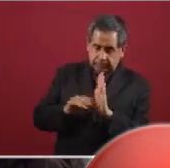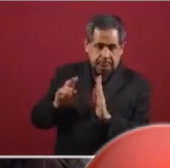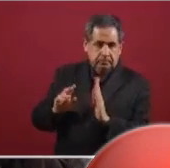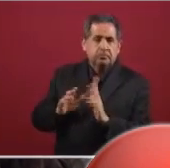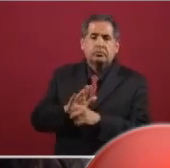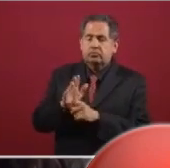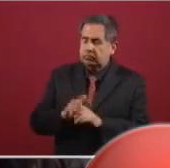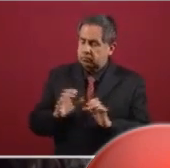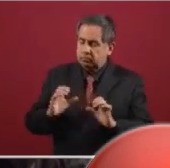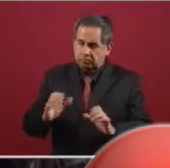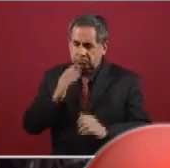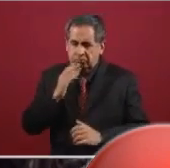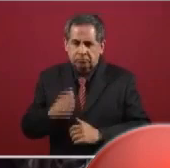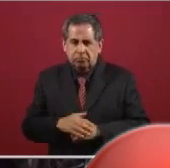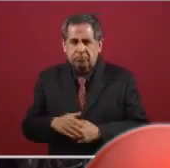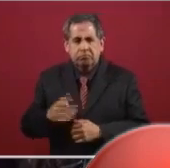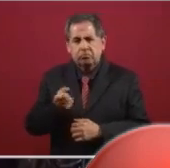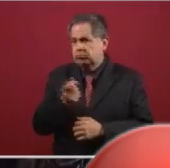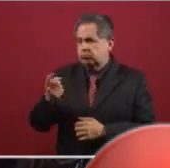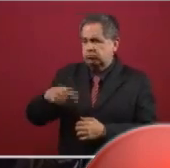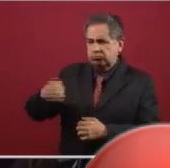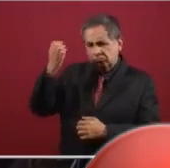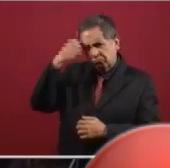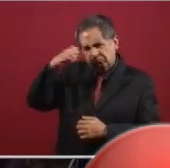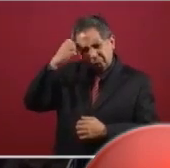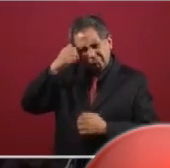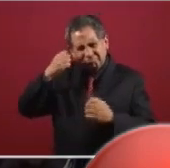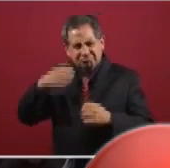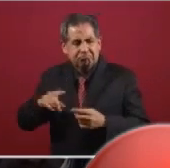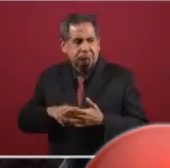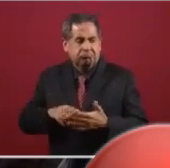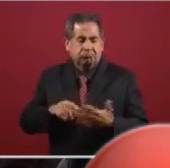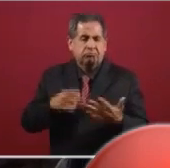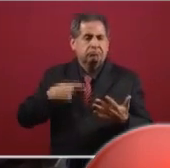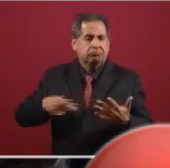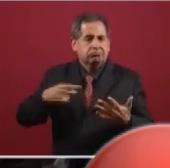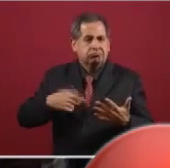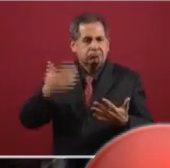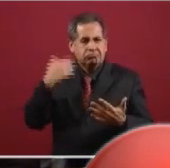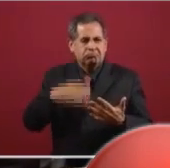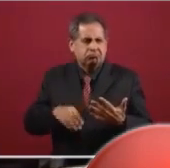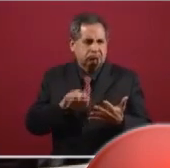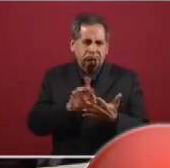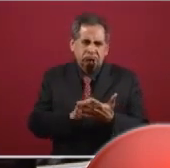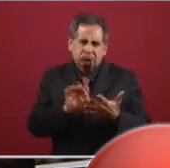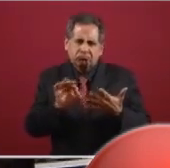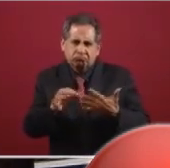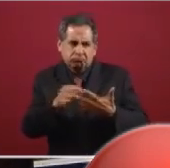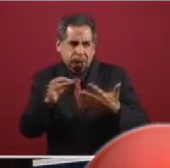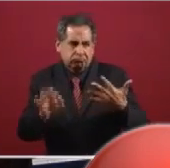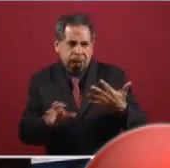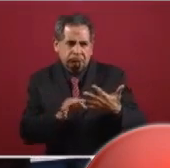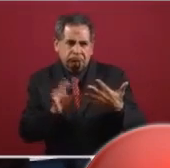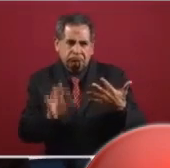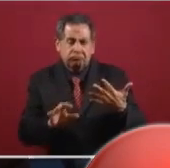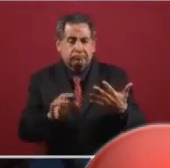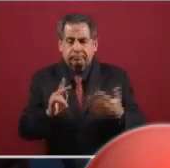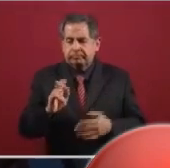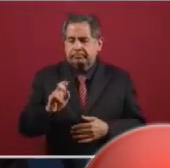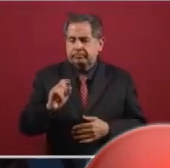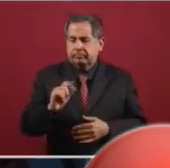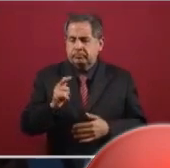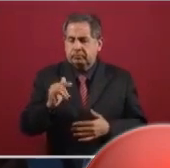educativos. Pues hay expertos, hay pedagogos y tiene que